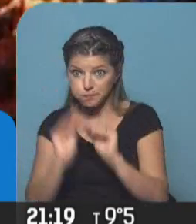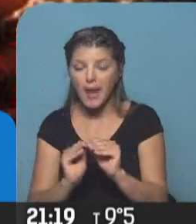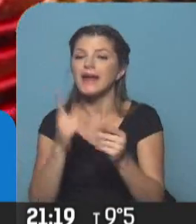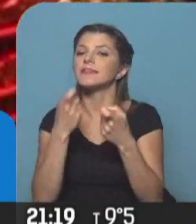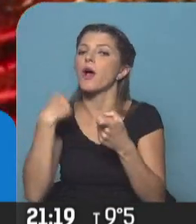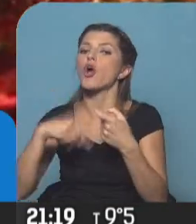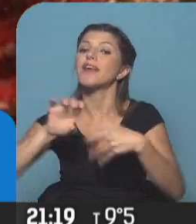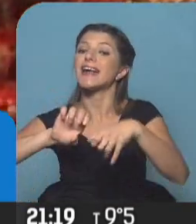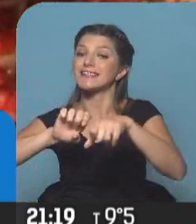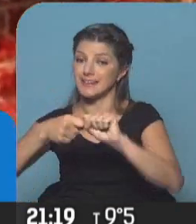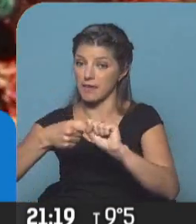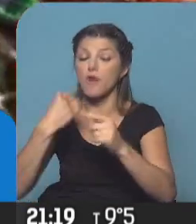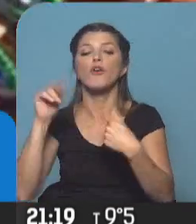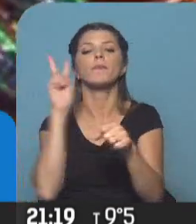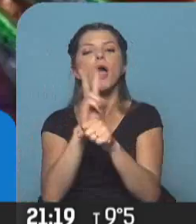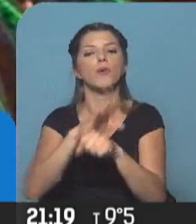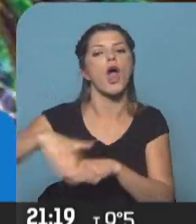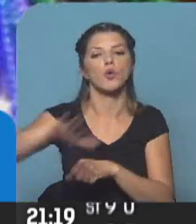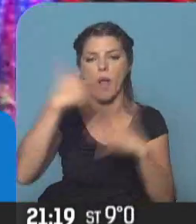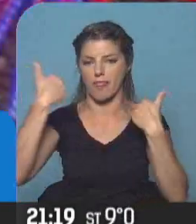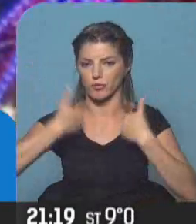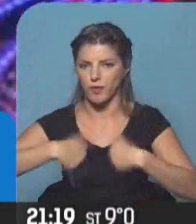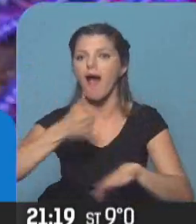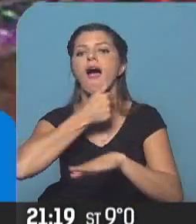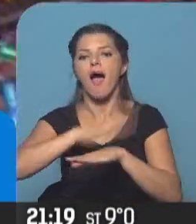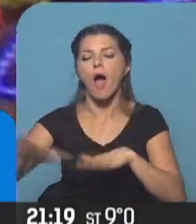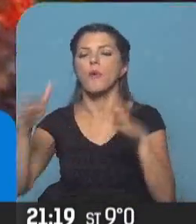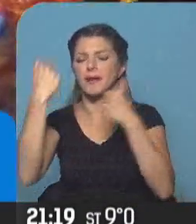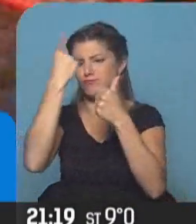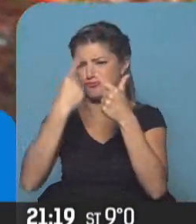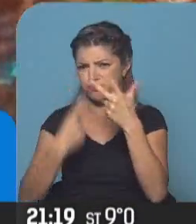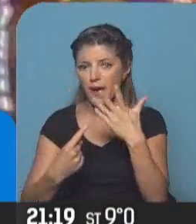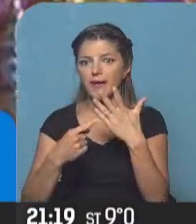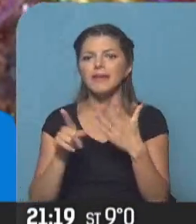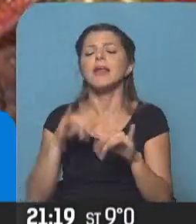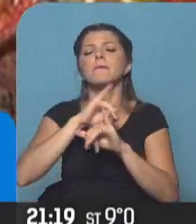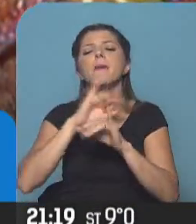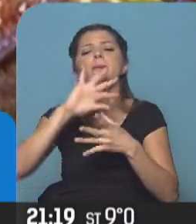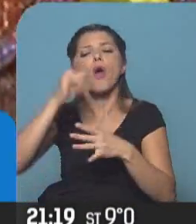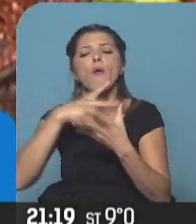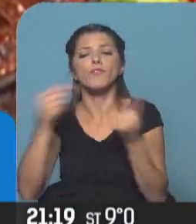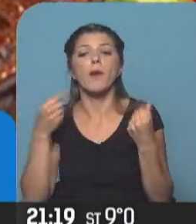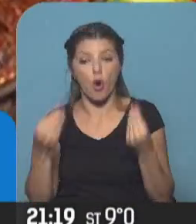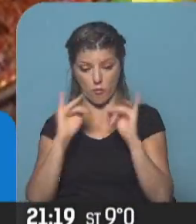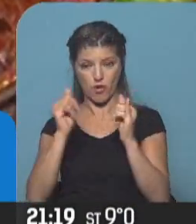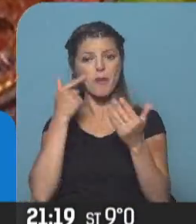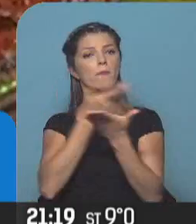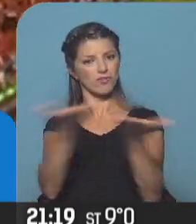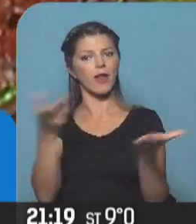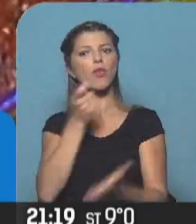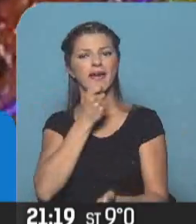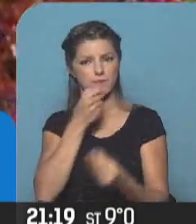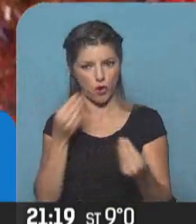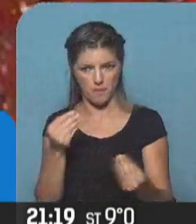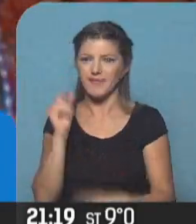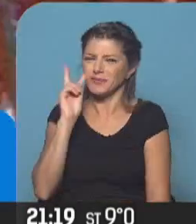quieren cuidar a la naturaleza, y qué mejor que el mensaje lo den los jóvenes. Entonces, como ustedes pueden ver, las carrozas están hechas con todo tipo de papel,